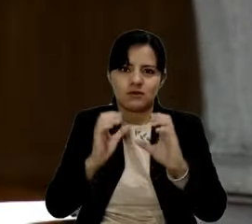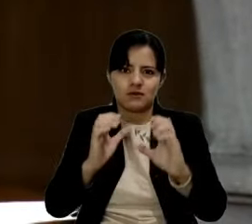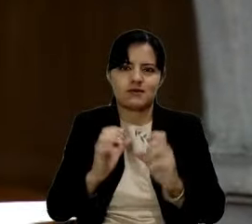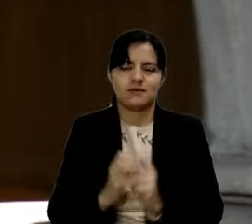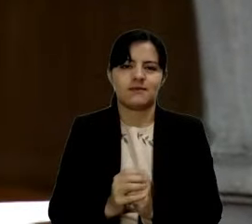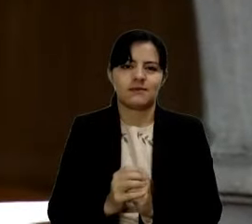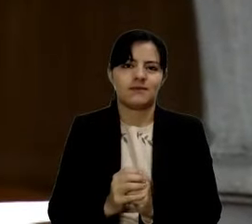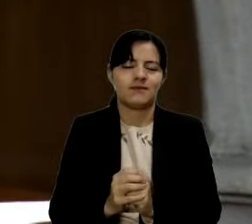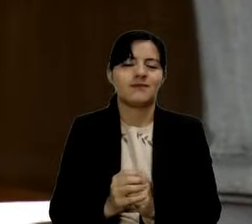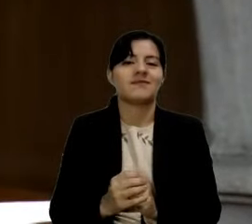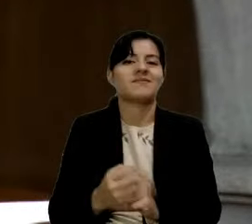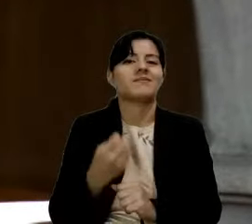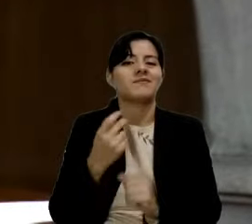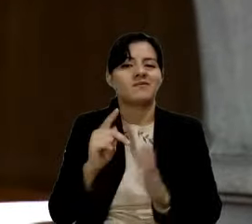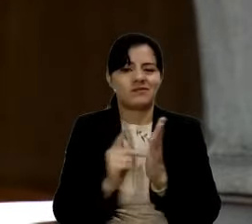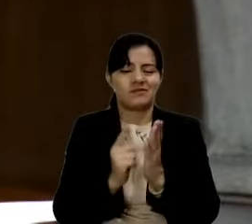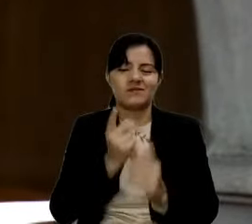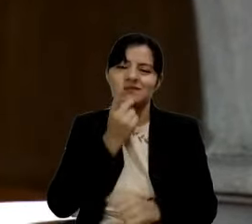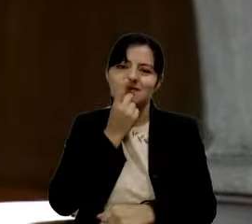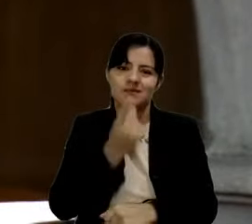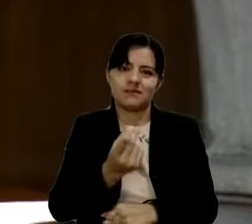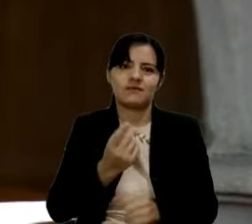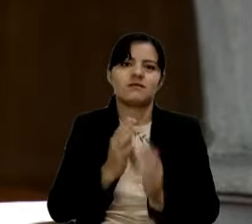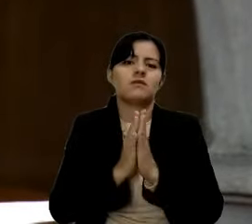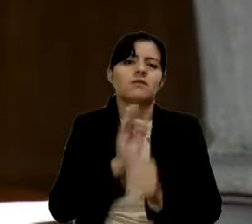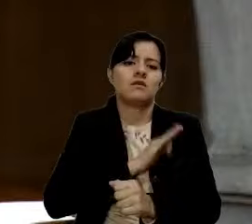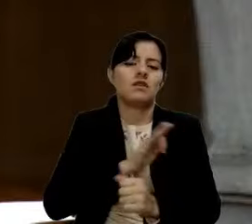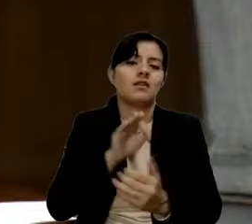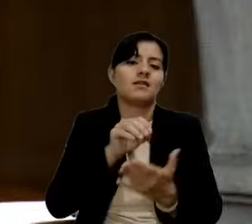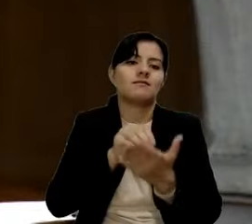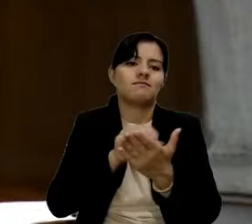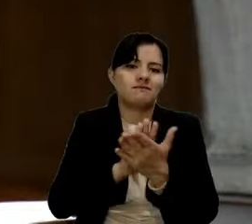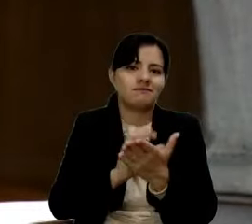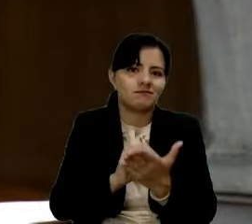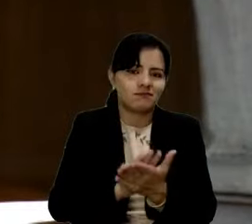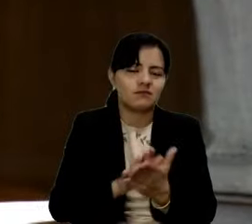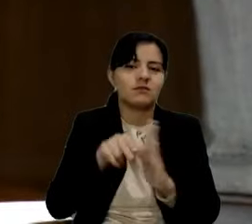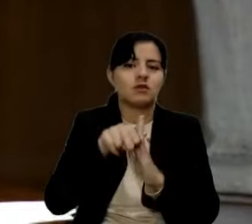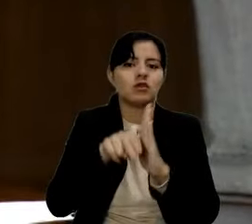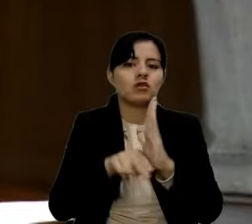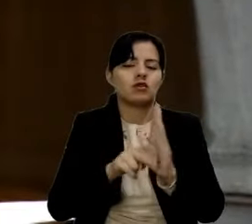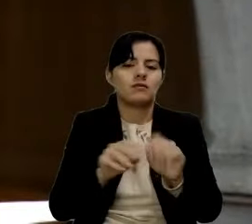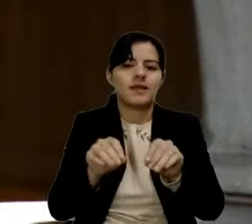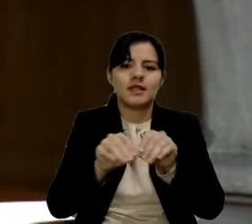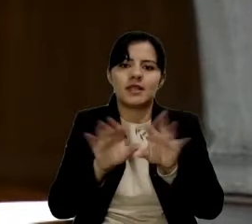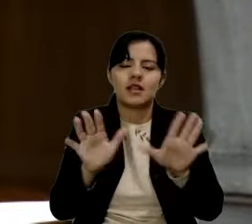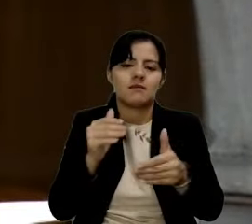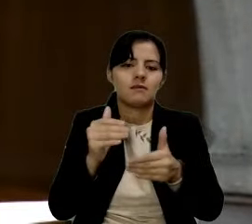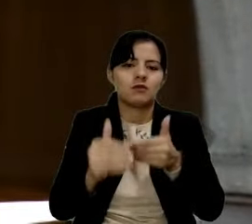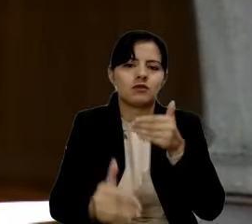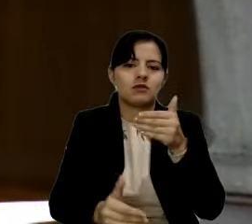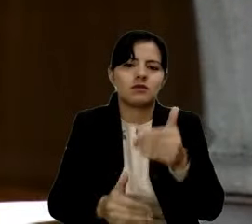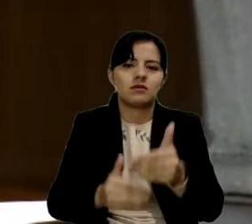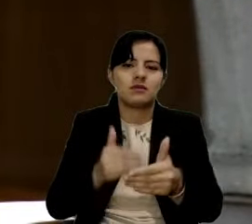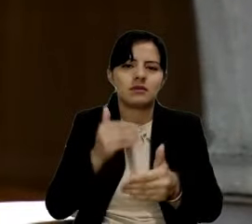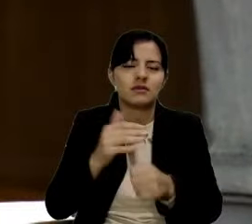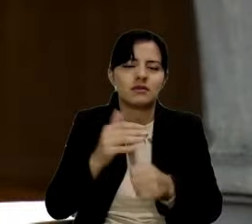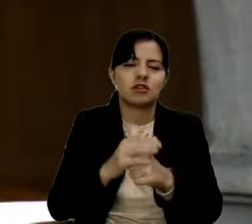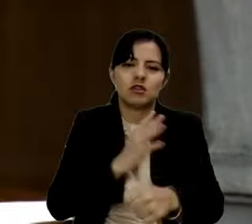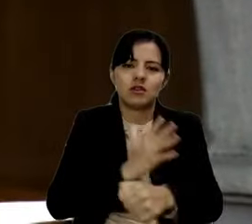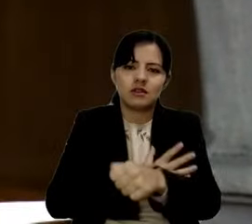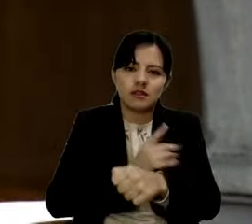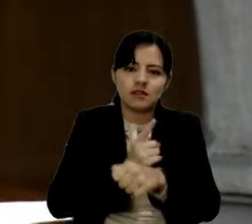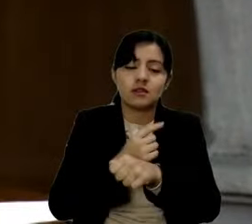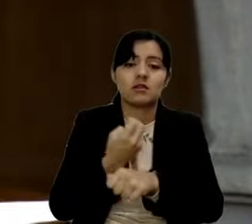insisto a establecer normas claras y procedimientos transparentes. No solo protege nuestros derechos